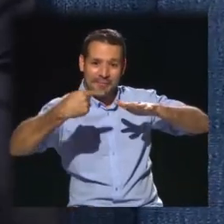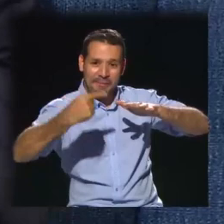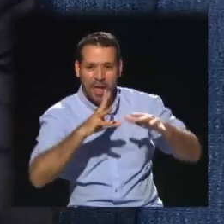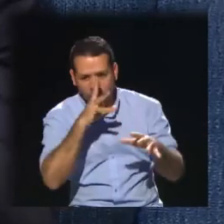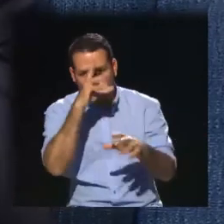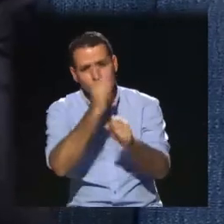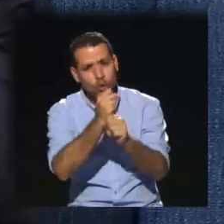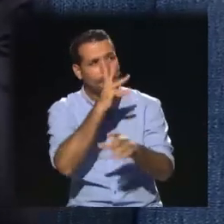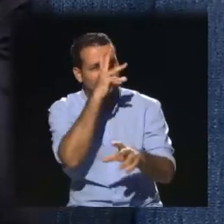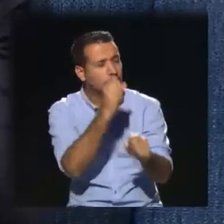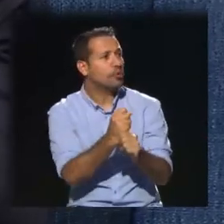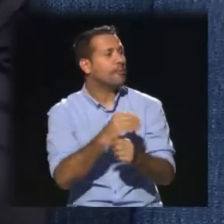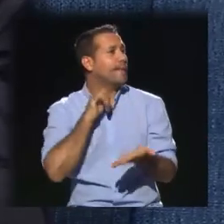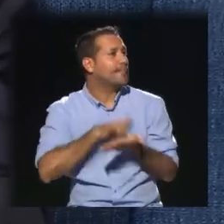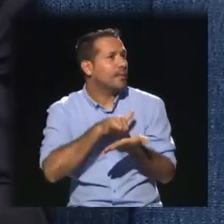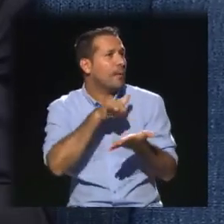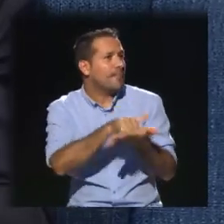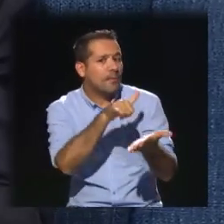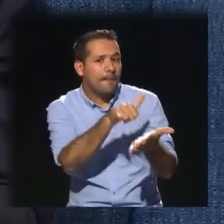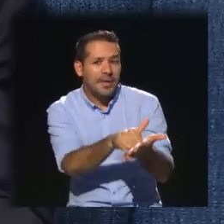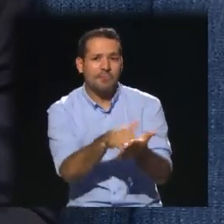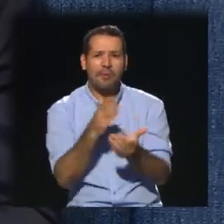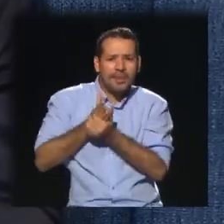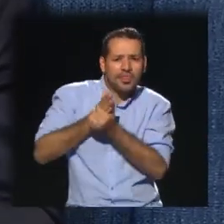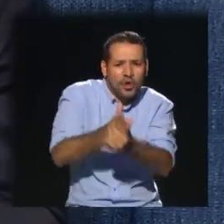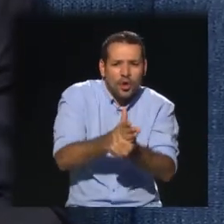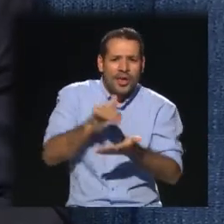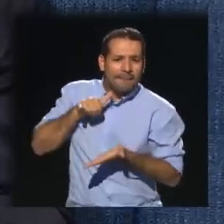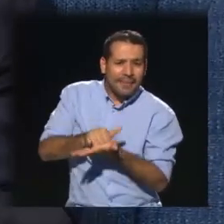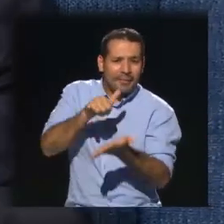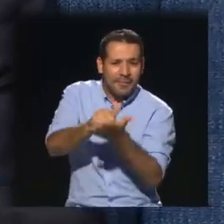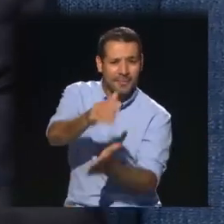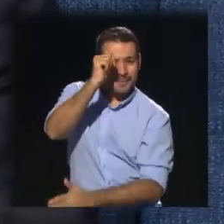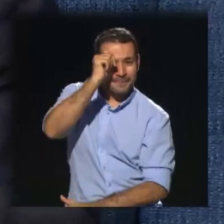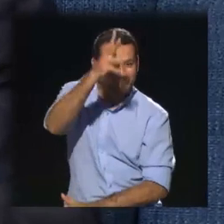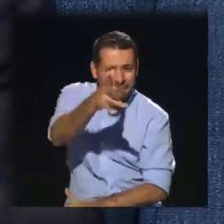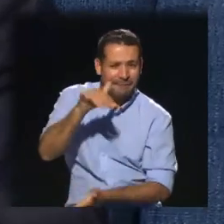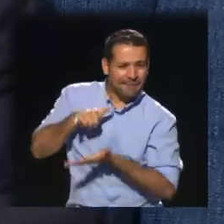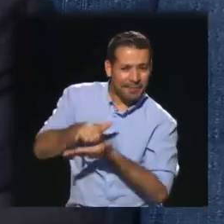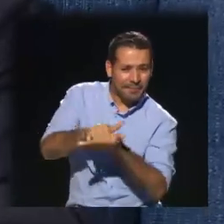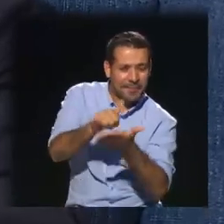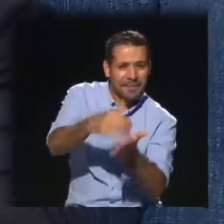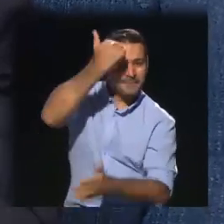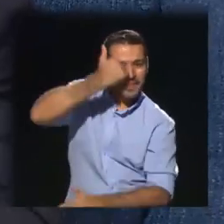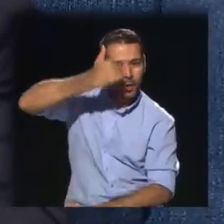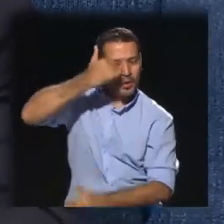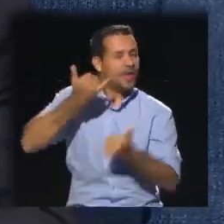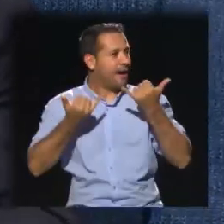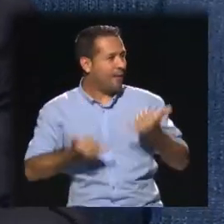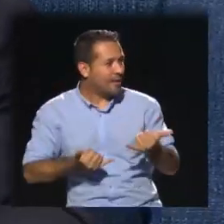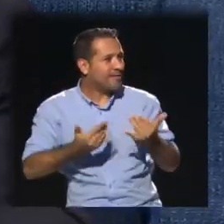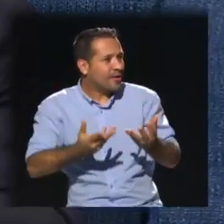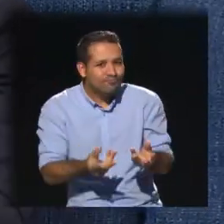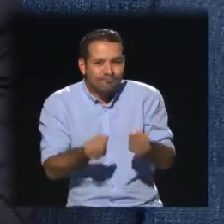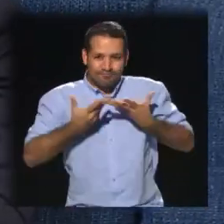¿cierto?, año a año, y yo creo que es la oportunidad que se nos ha brindado como consecuencia de la flexibilización